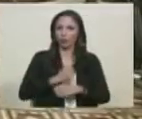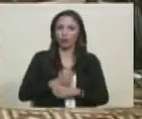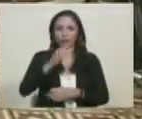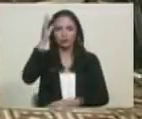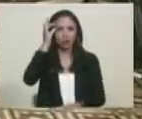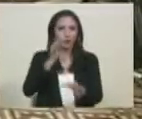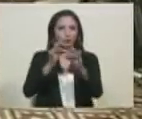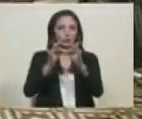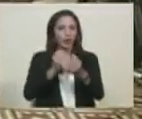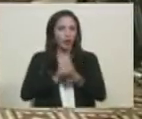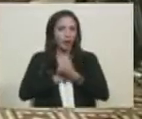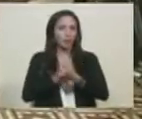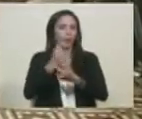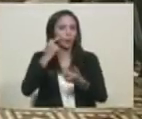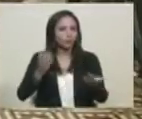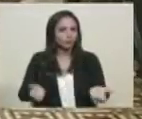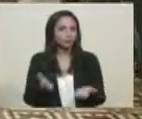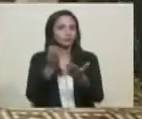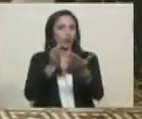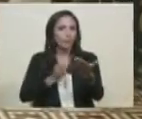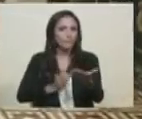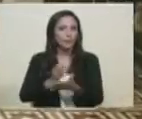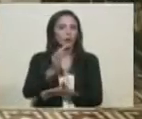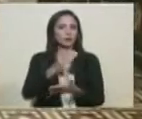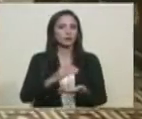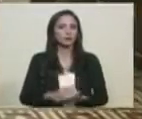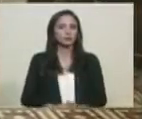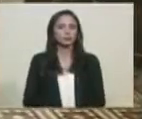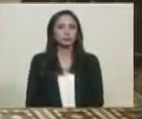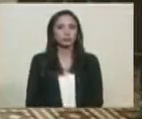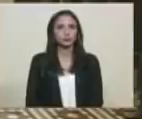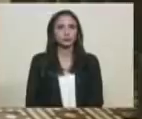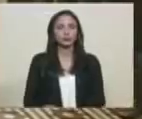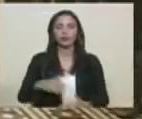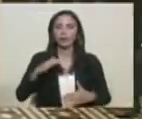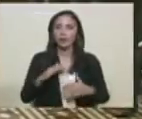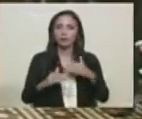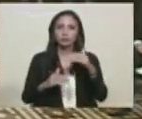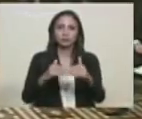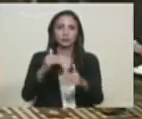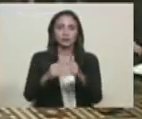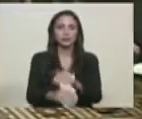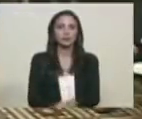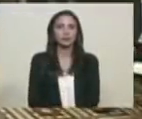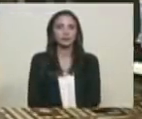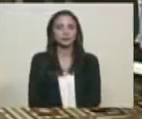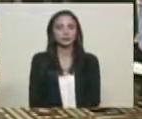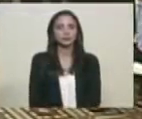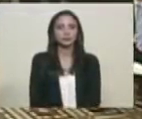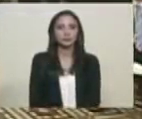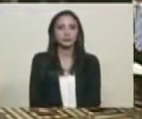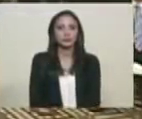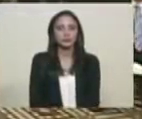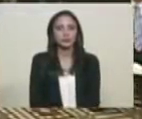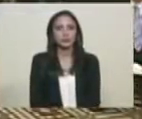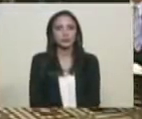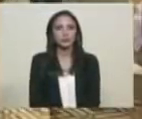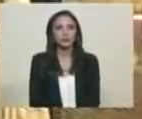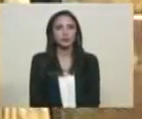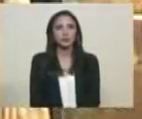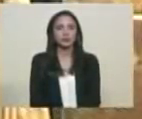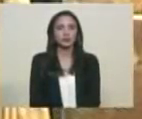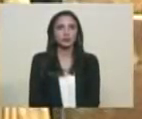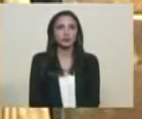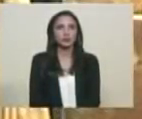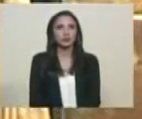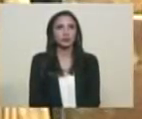fe, empujemos de manera acompasada cada una de estas decisiones, cada una de estas acciones, y tengan